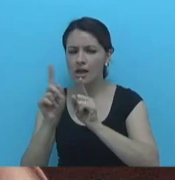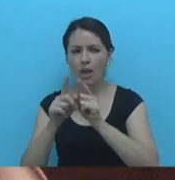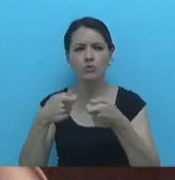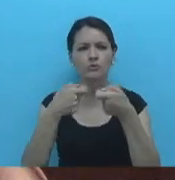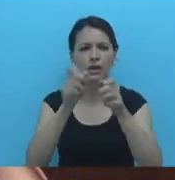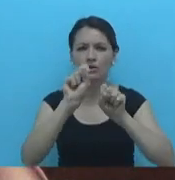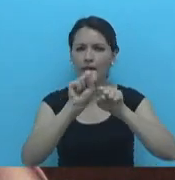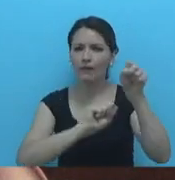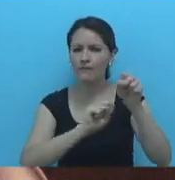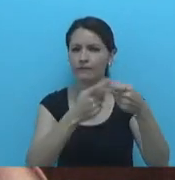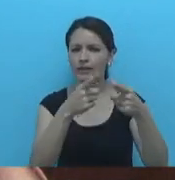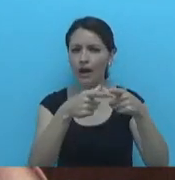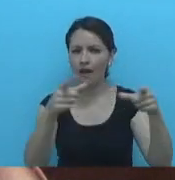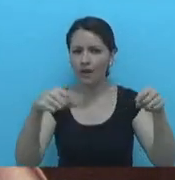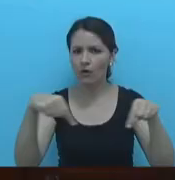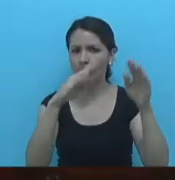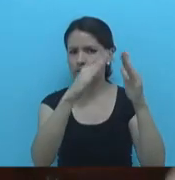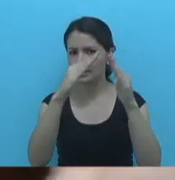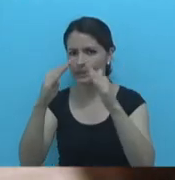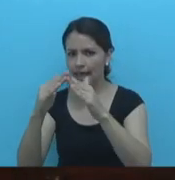esos asentamientos irregulares. Bien.